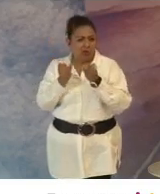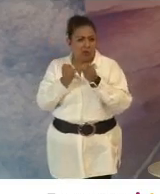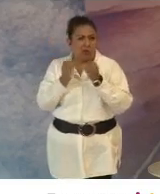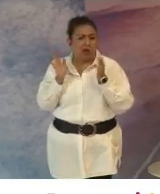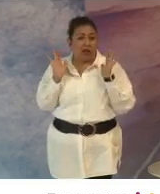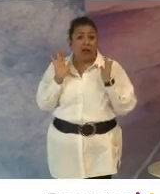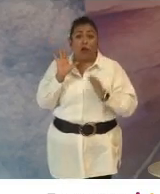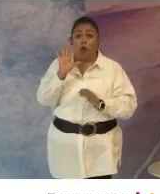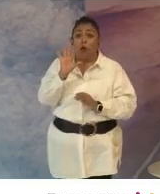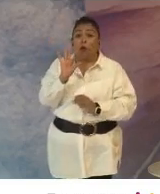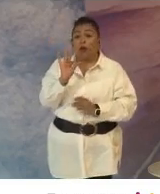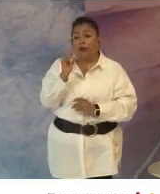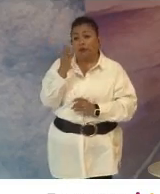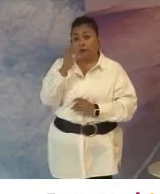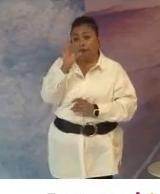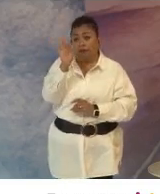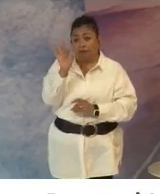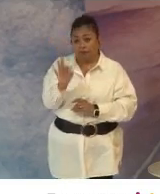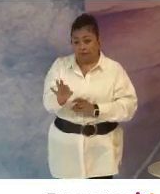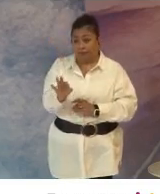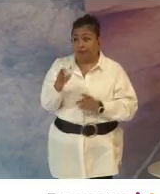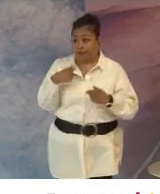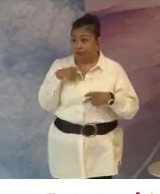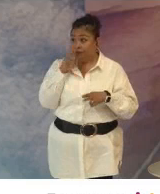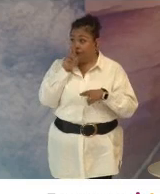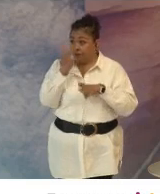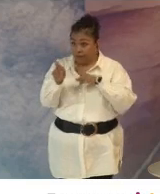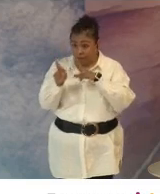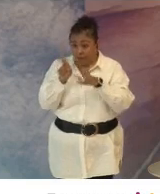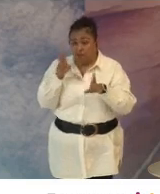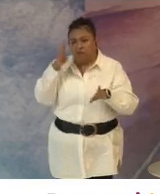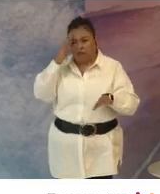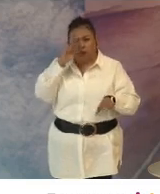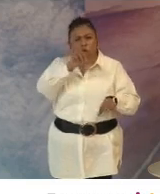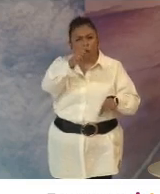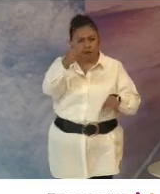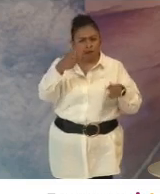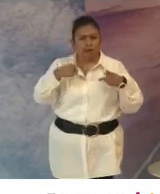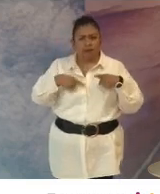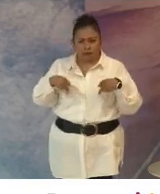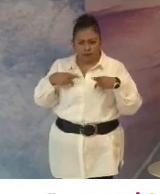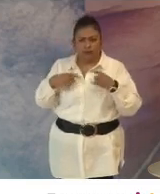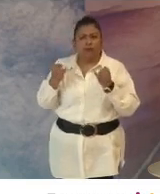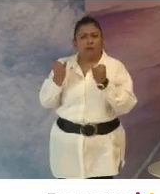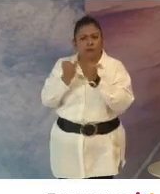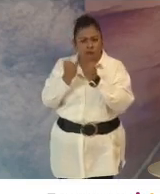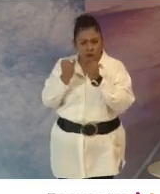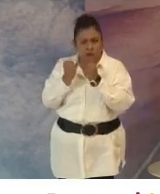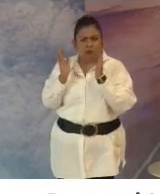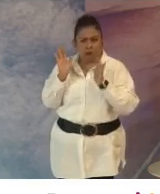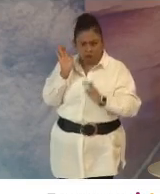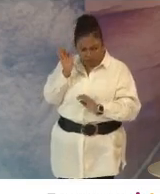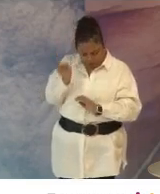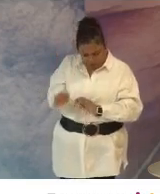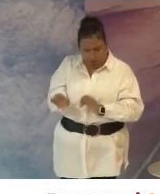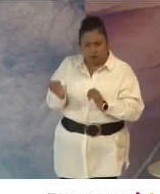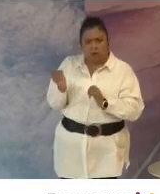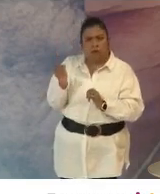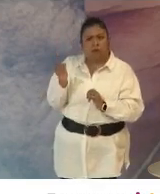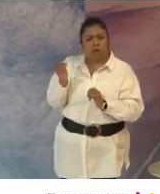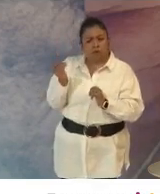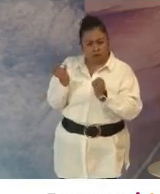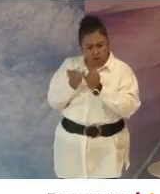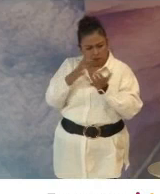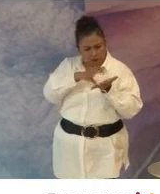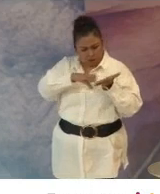Solo 43% de los respondientes piensan que otras personas estarían dispuestas a hacer lo mismo.